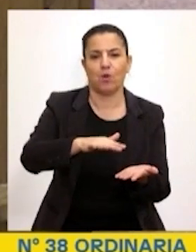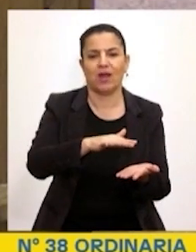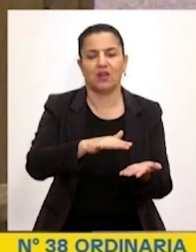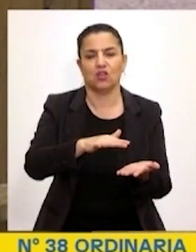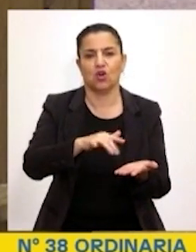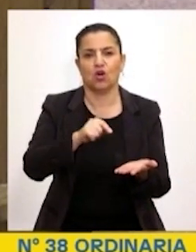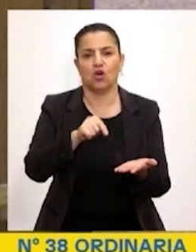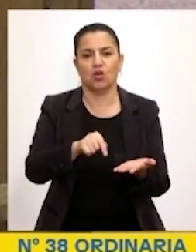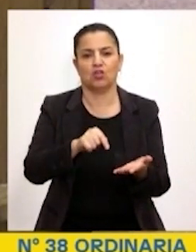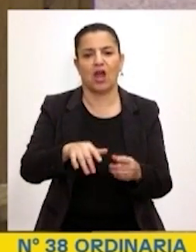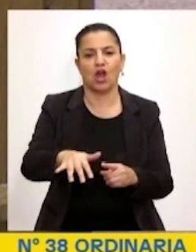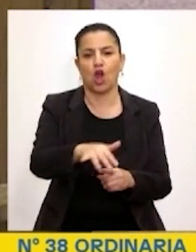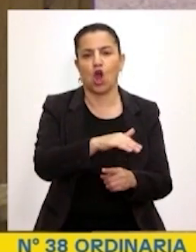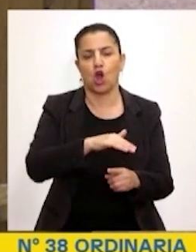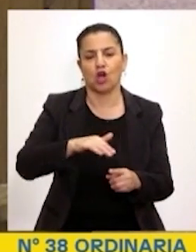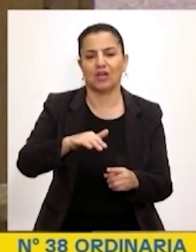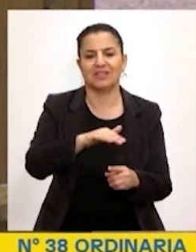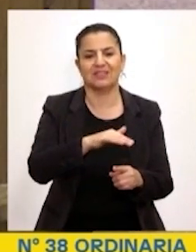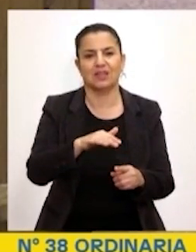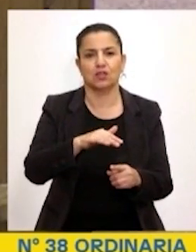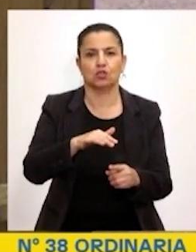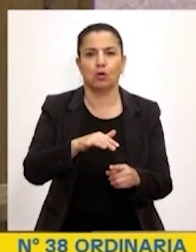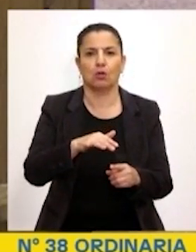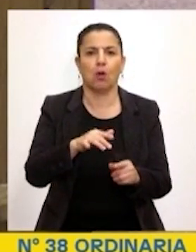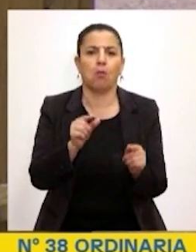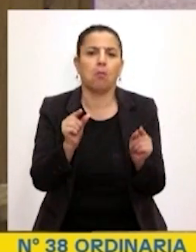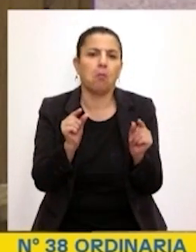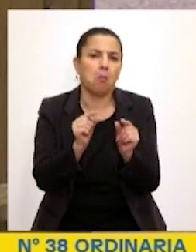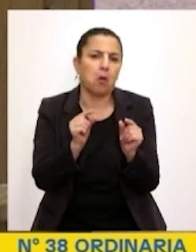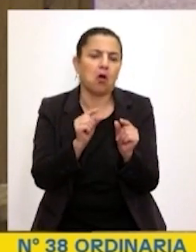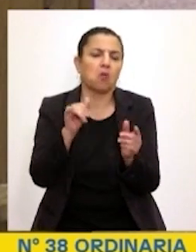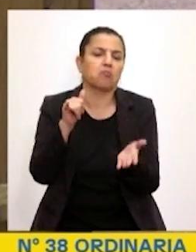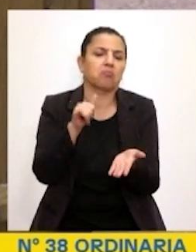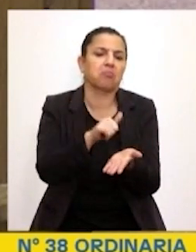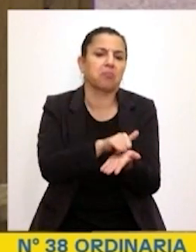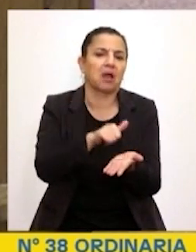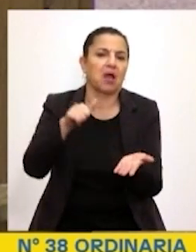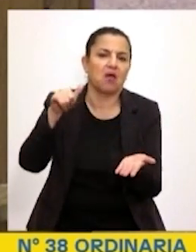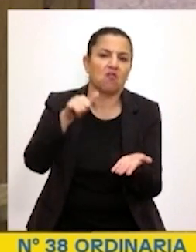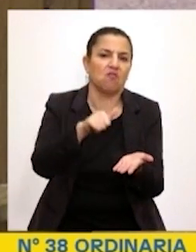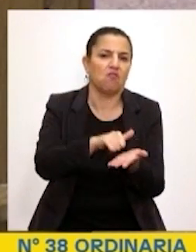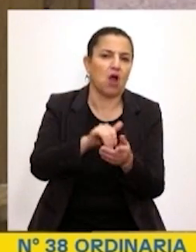almaca en una condición de un mero aeródromo como mucho como mucho aeródromo a lo largo del país